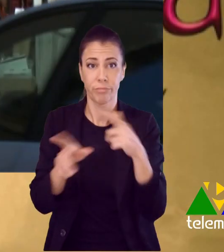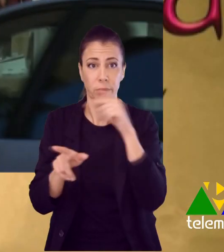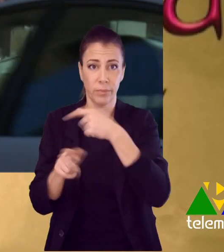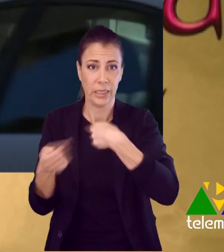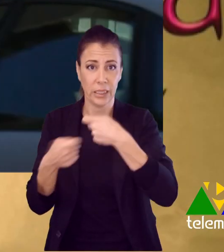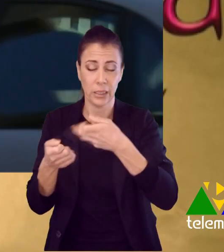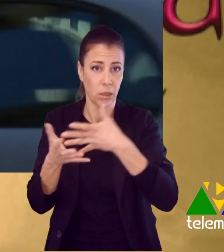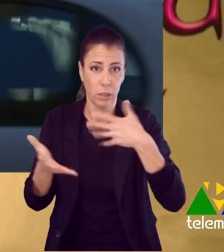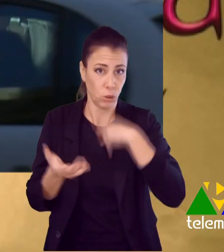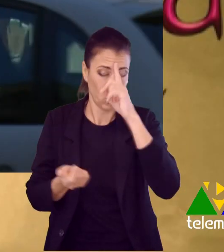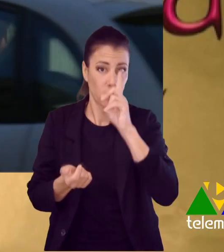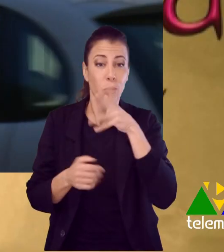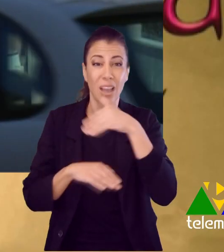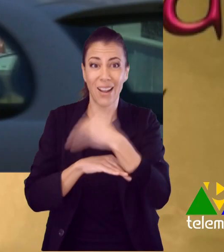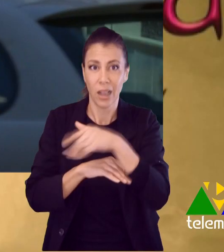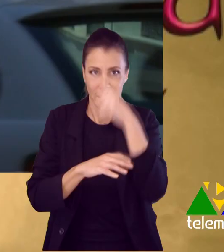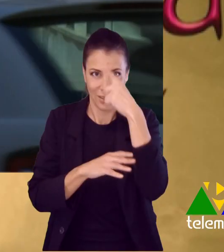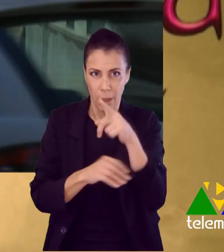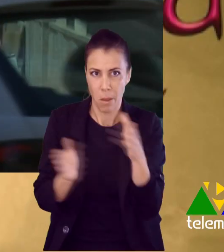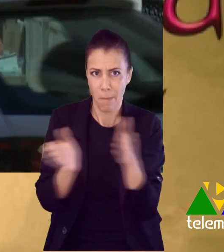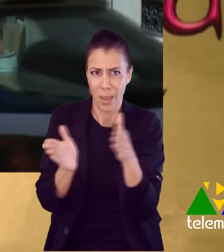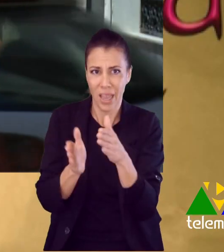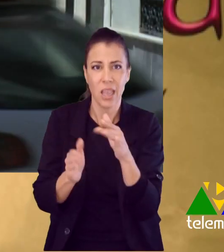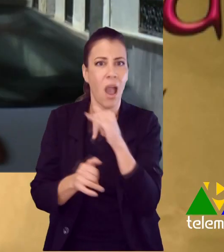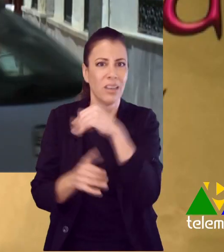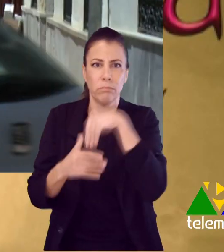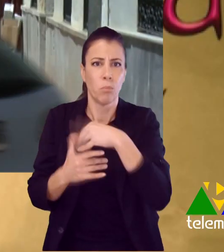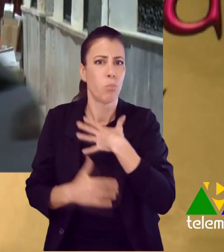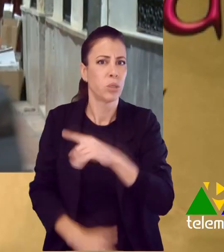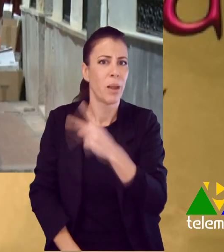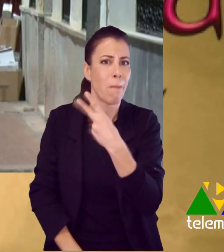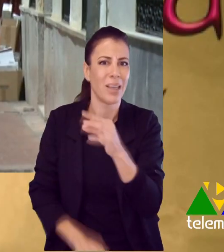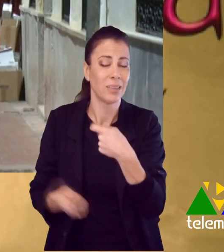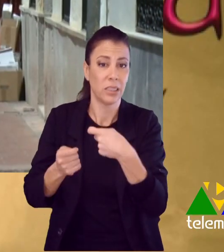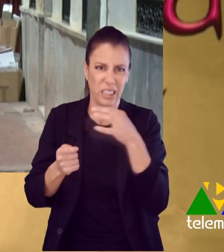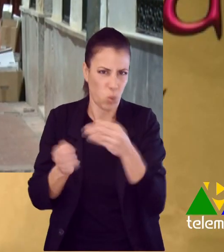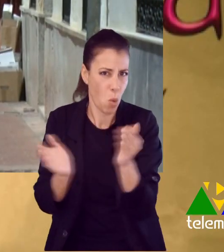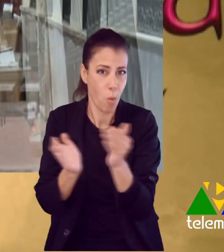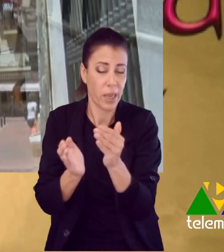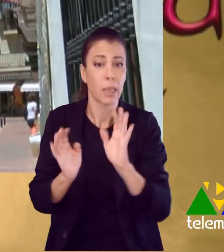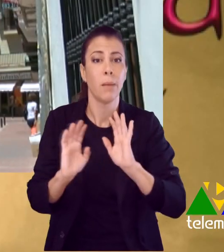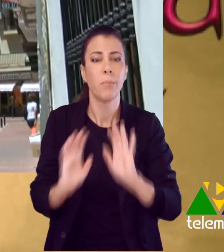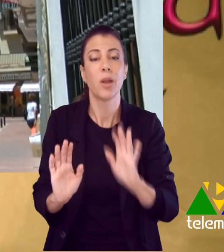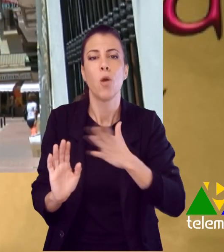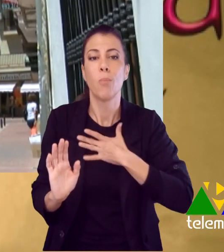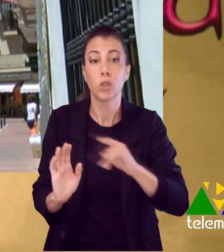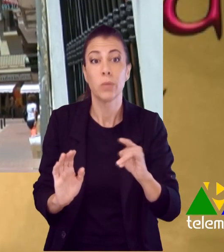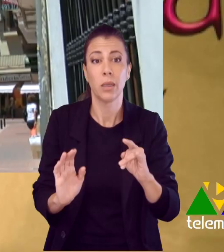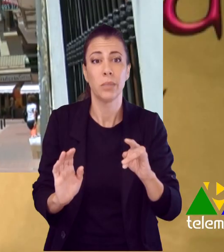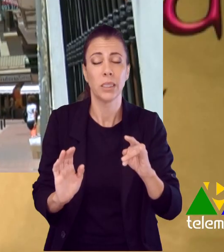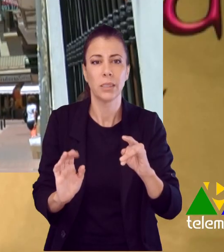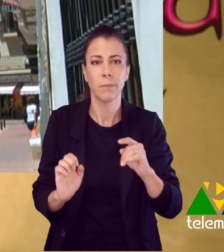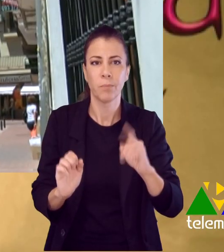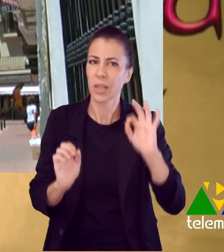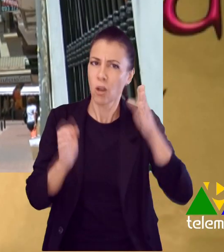de grandes cuando en una calle tan chiquitilla había a lo menos 20 tiendas, serían muy pequeñitas. Pero posiblemente el